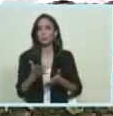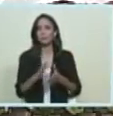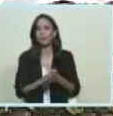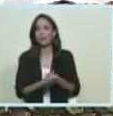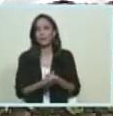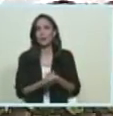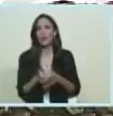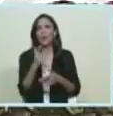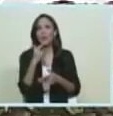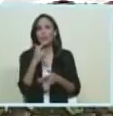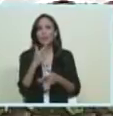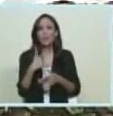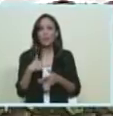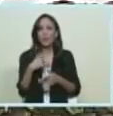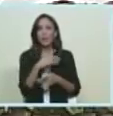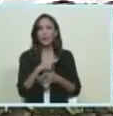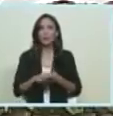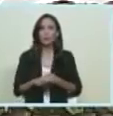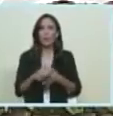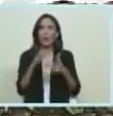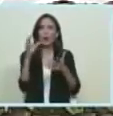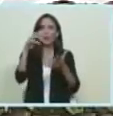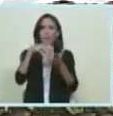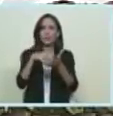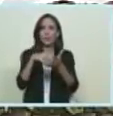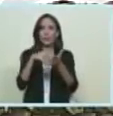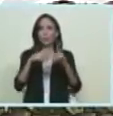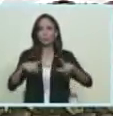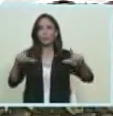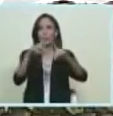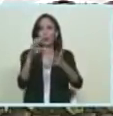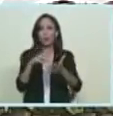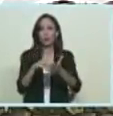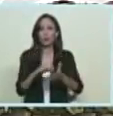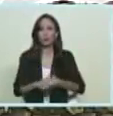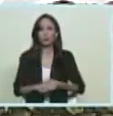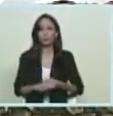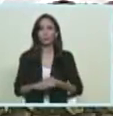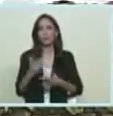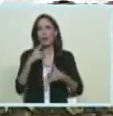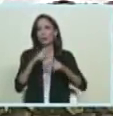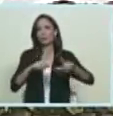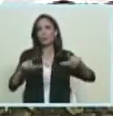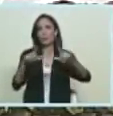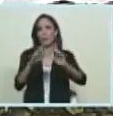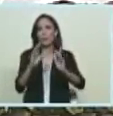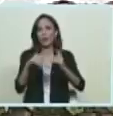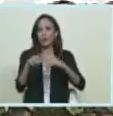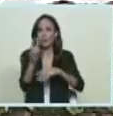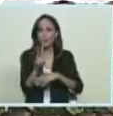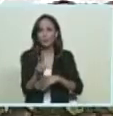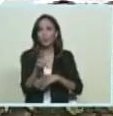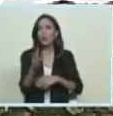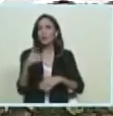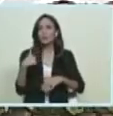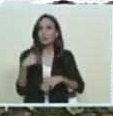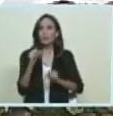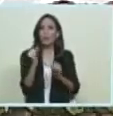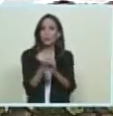tú eres, me dijiste, de Puerto Cumarebo. Tú eres Puerto Cumarebo. Si yo soy